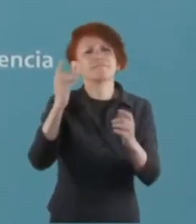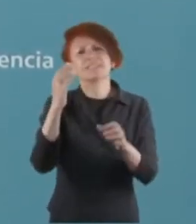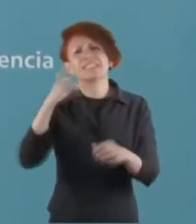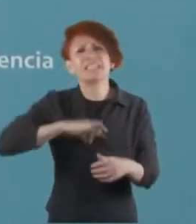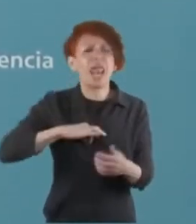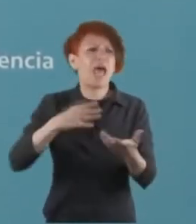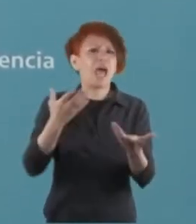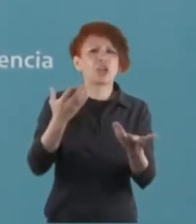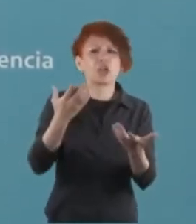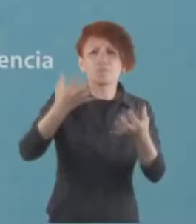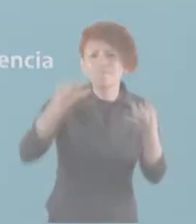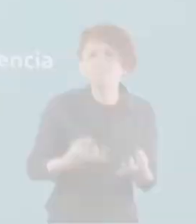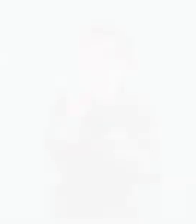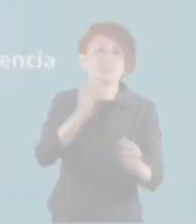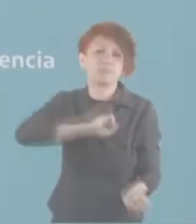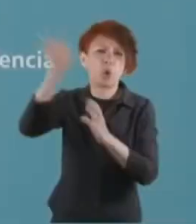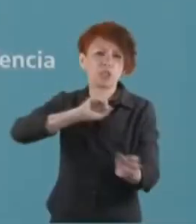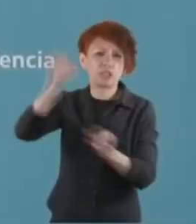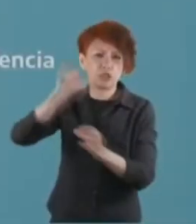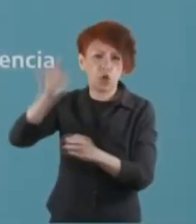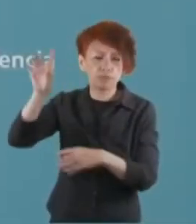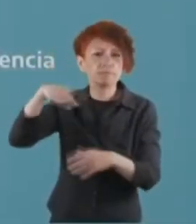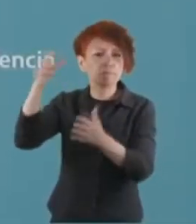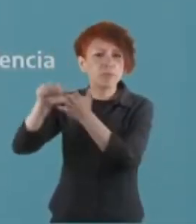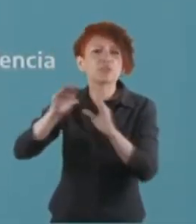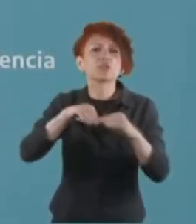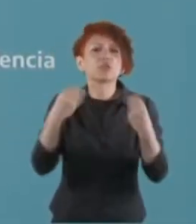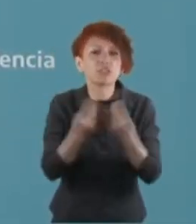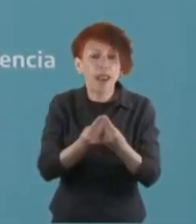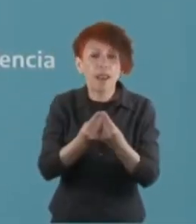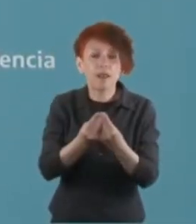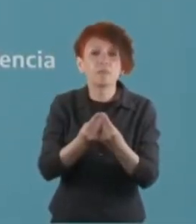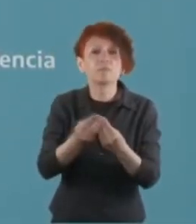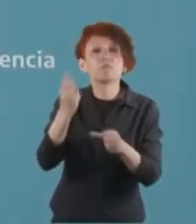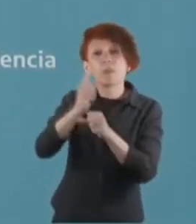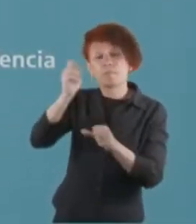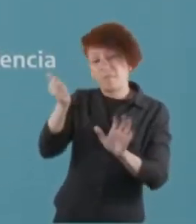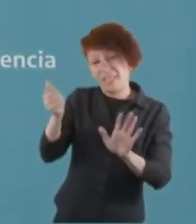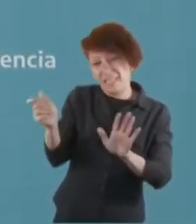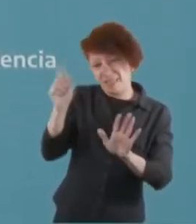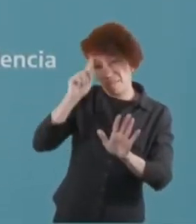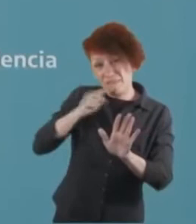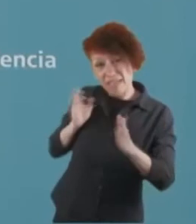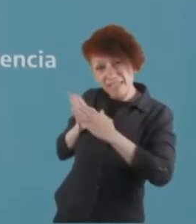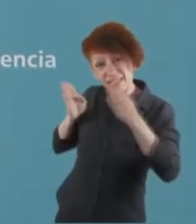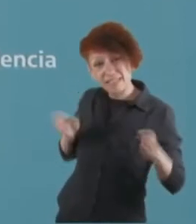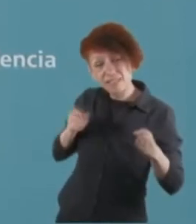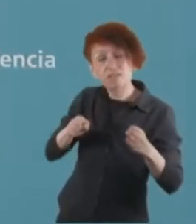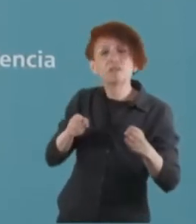de recuperación del salario. Hemos tenido un total de expertuaciones en el primer semestre del año de